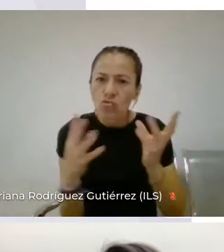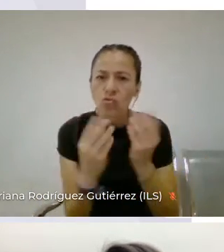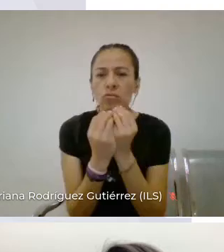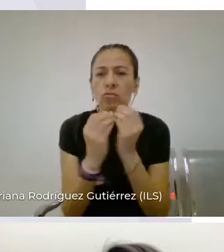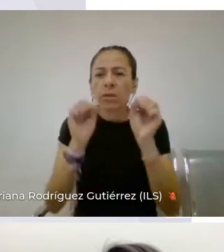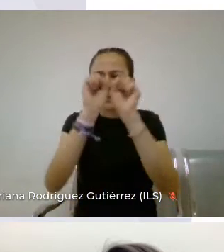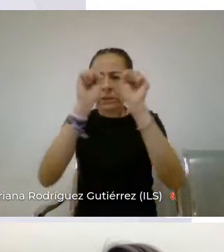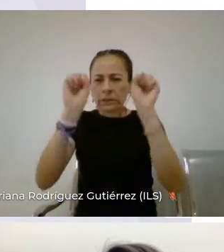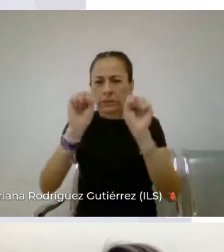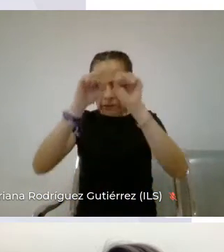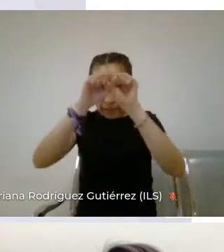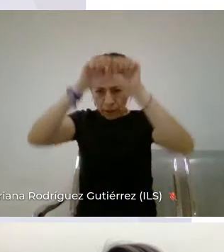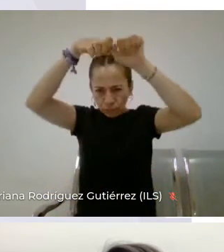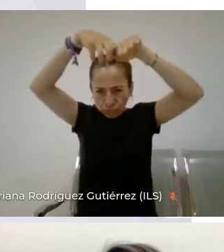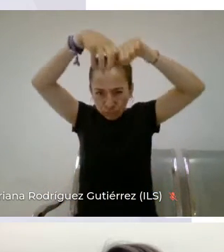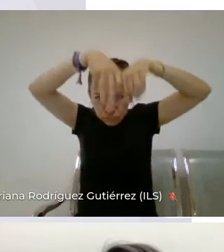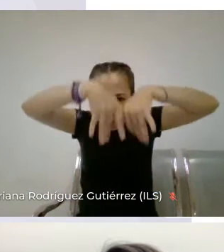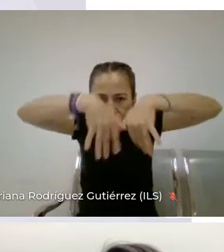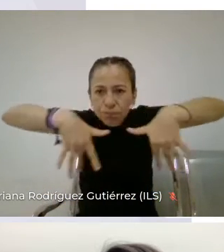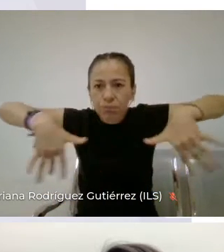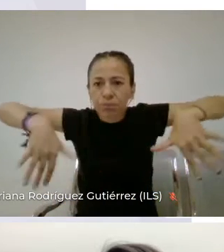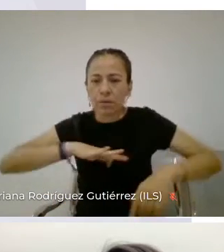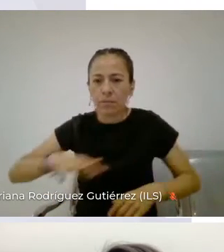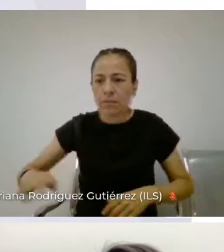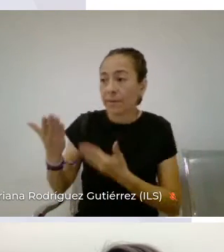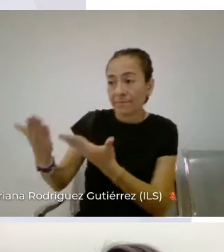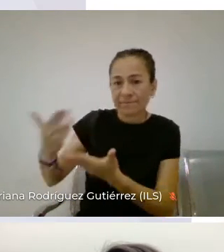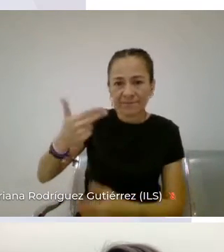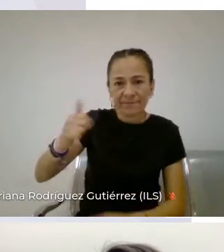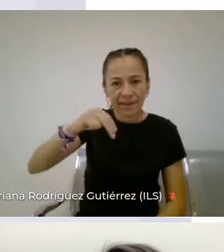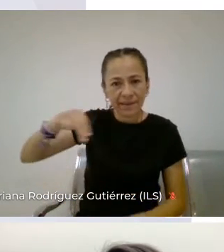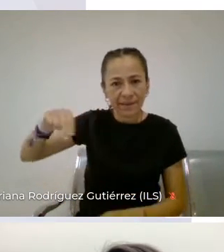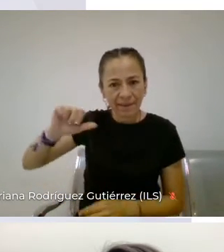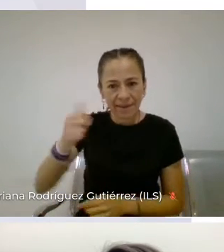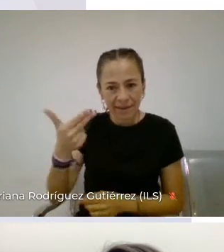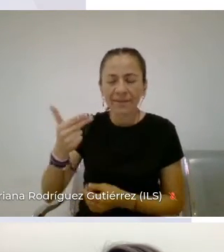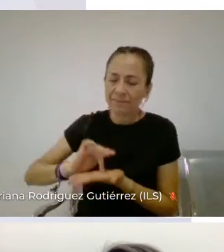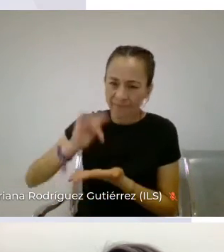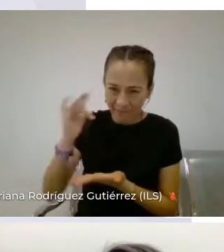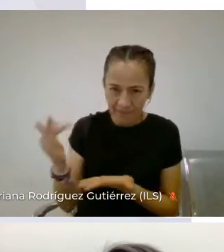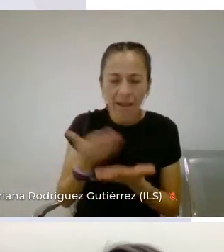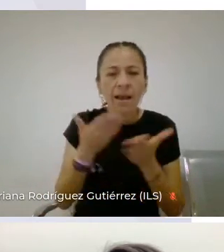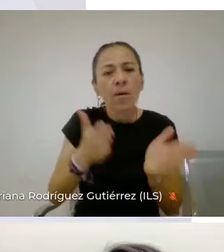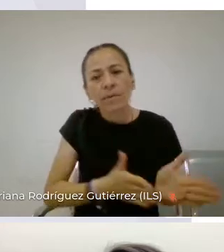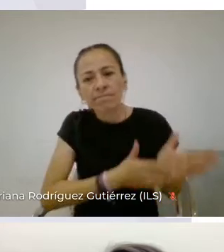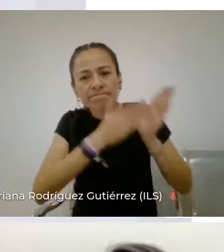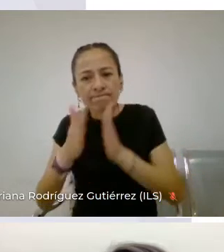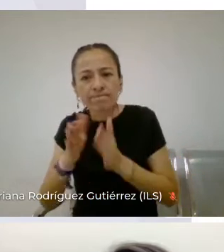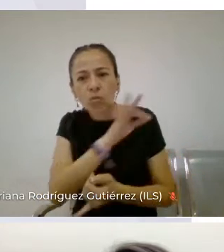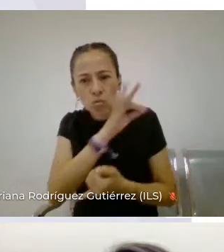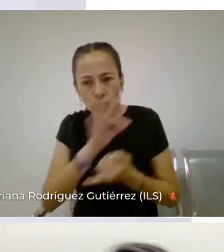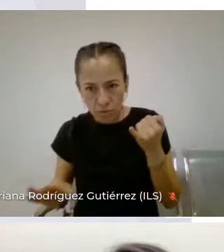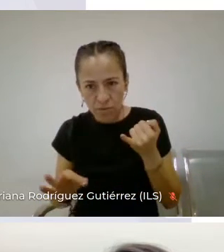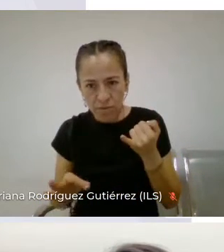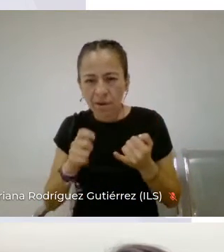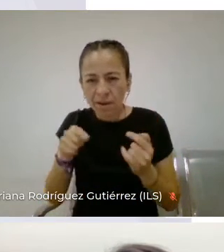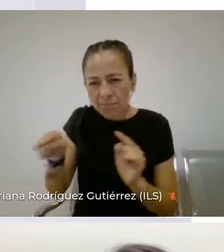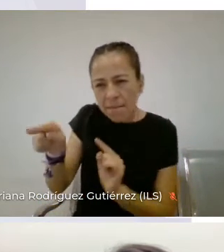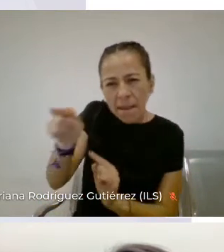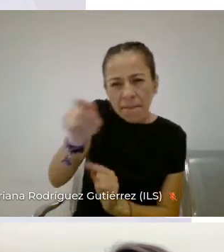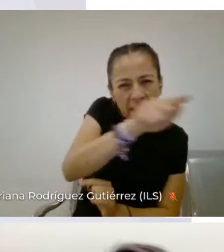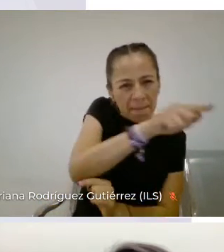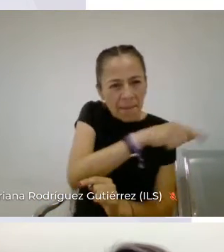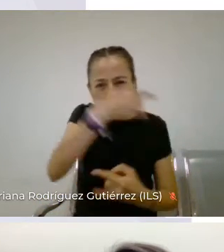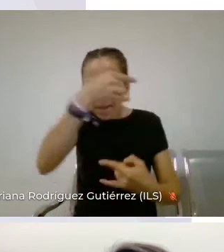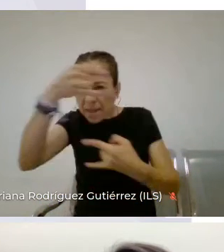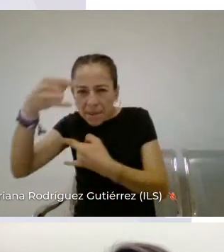Muchas gracias, Hanna. Pasamos ahora a la última ronda. Esta sería ya nuestra ronda de conclusiones. Le